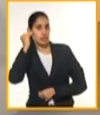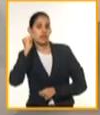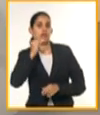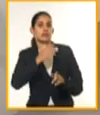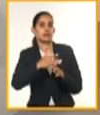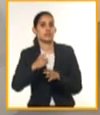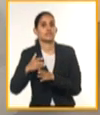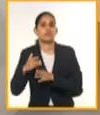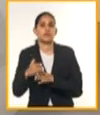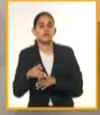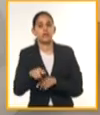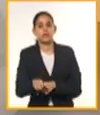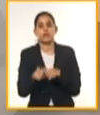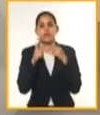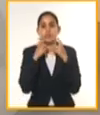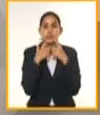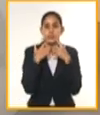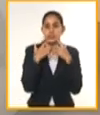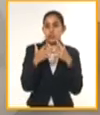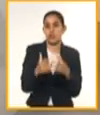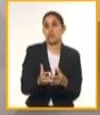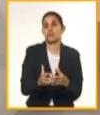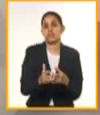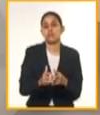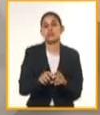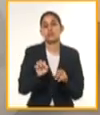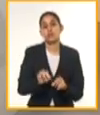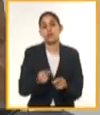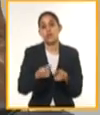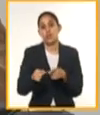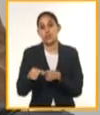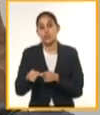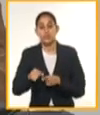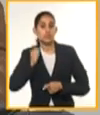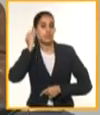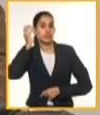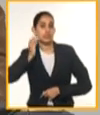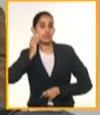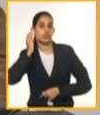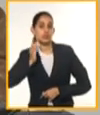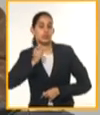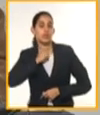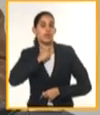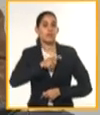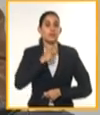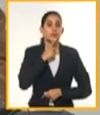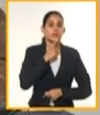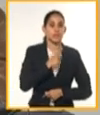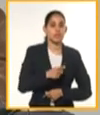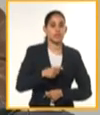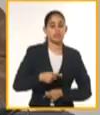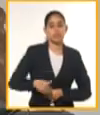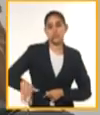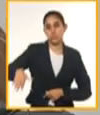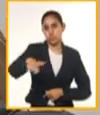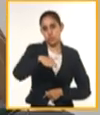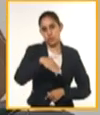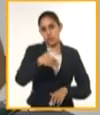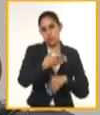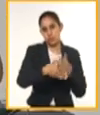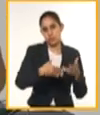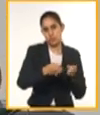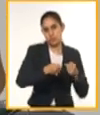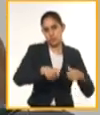bastante desafiantes y negativas, es la que dice, pero si hemos llegado a todo eso, ¿y por qué